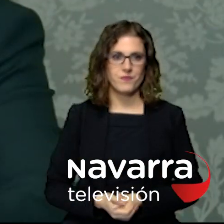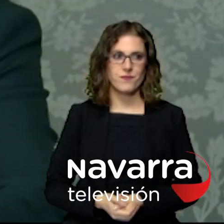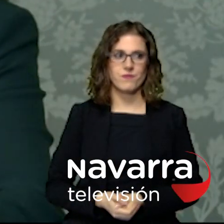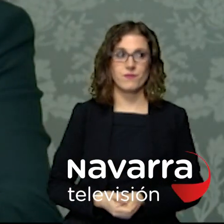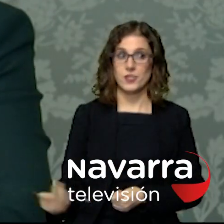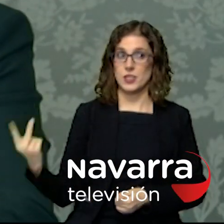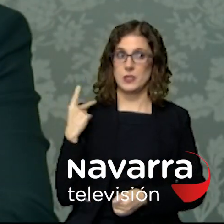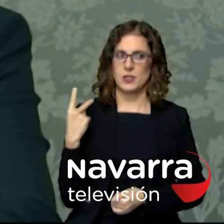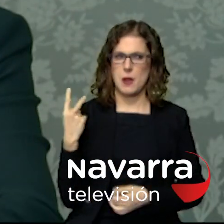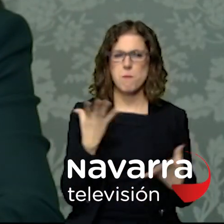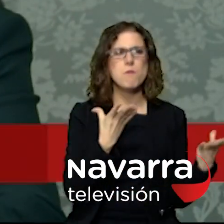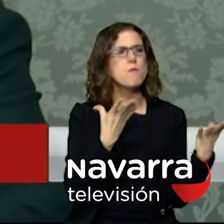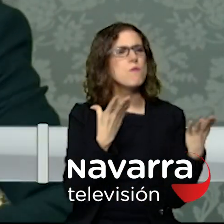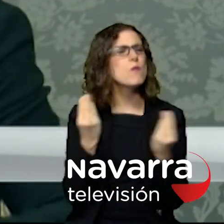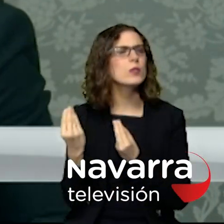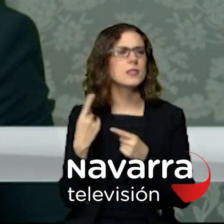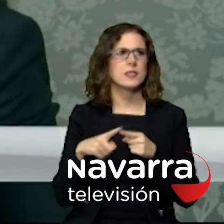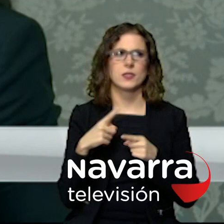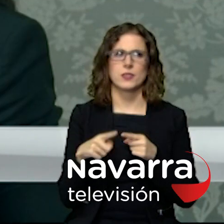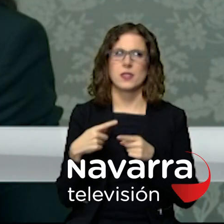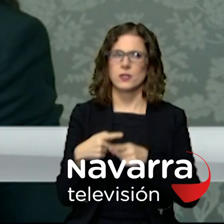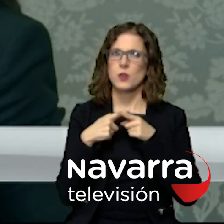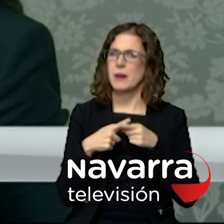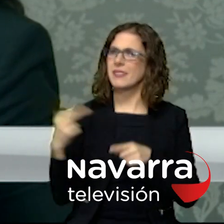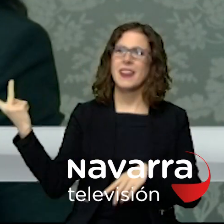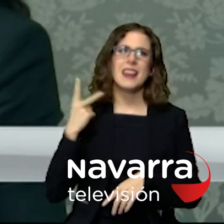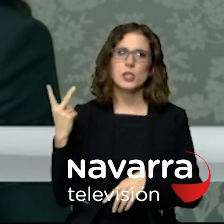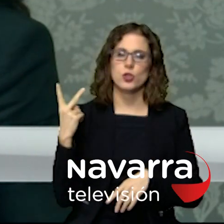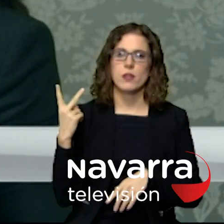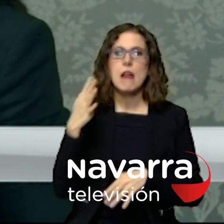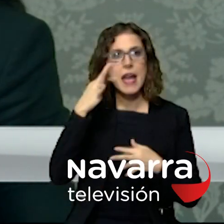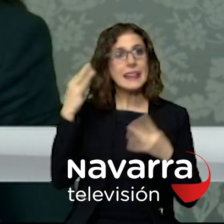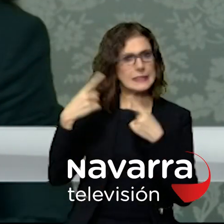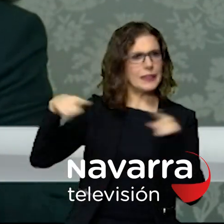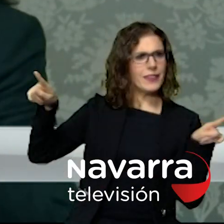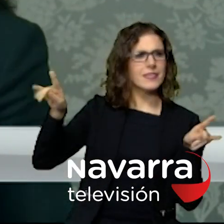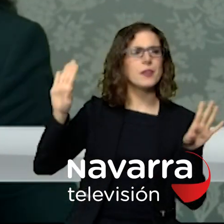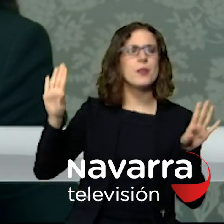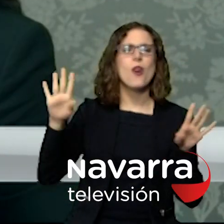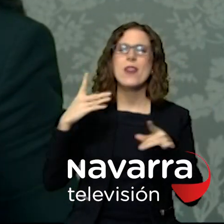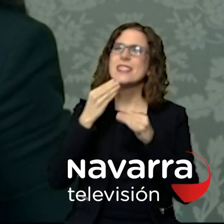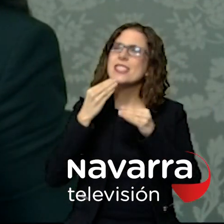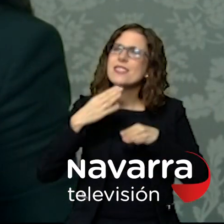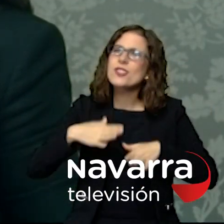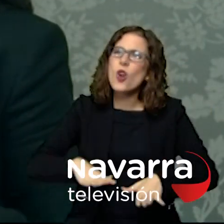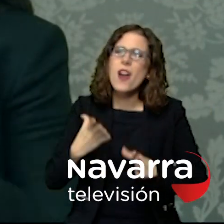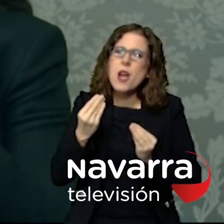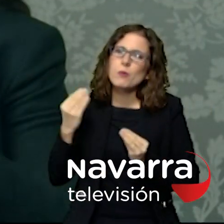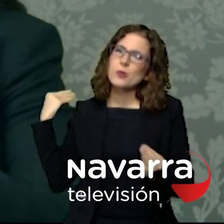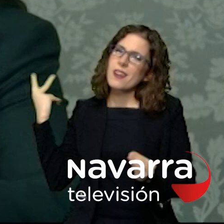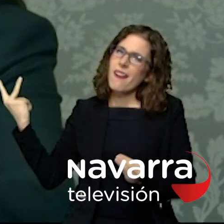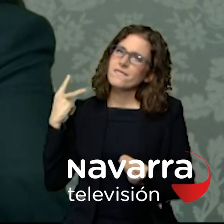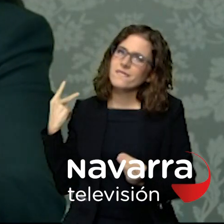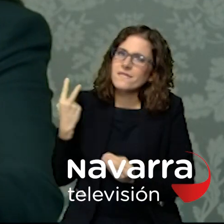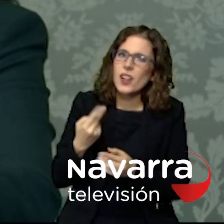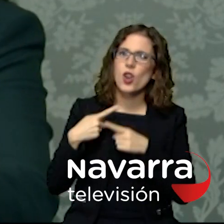Compartimos muchísimo las comunidades. Somos distintas, pero compartimos mucha, mucha historia como para no estar trabajando